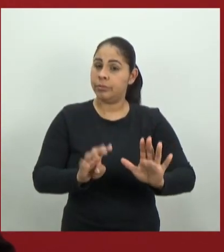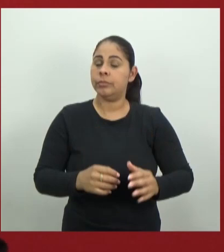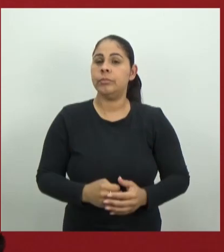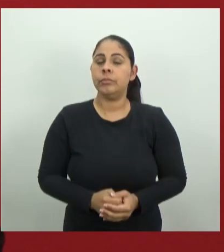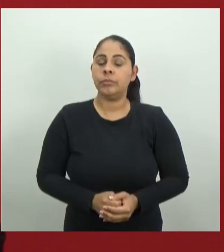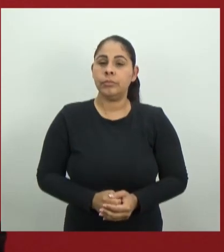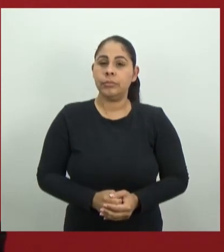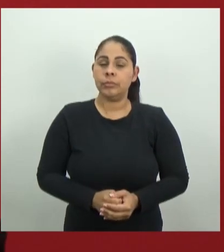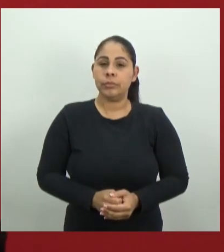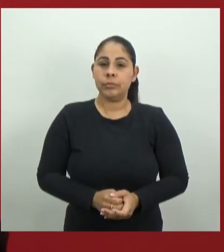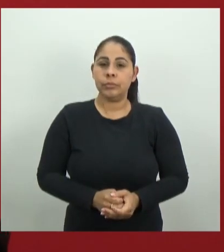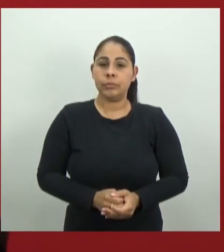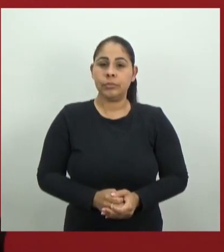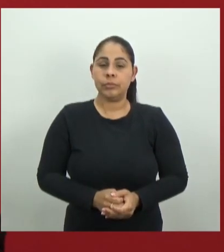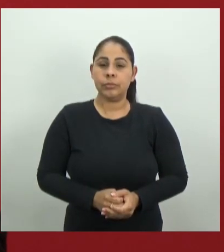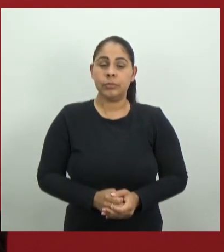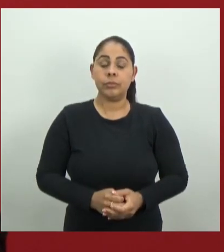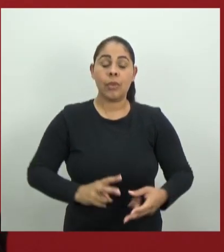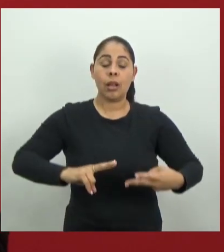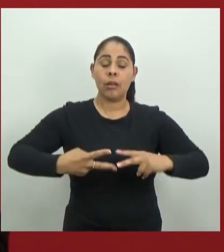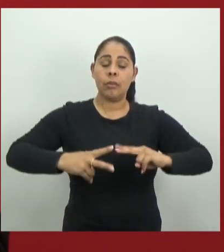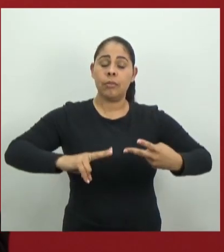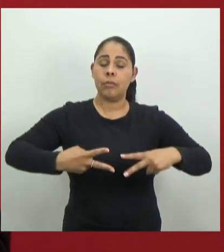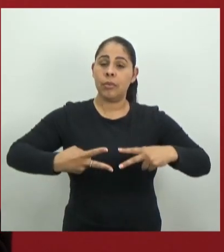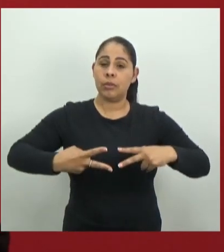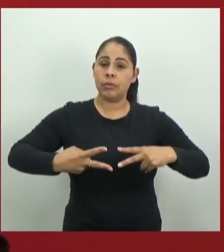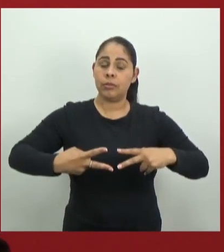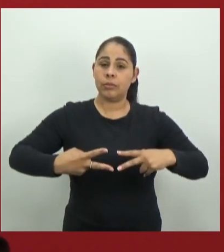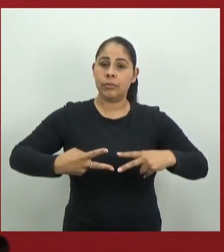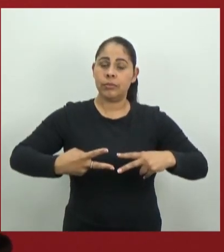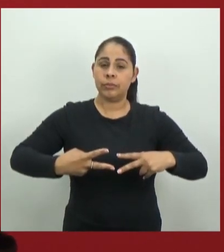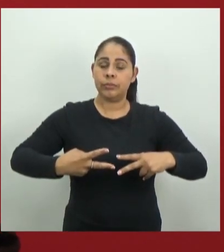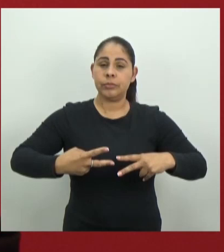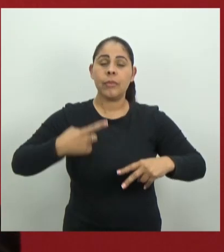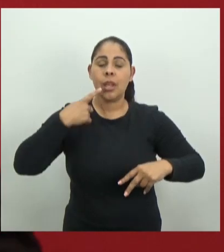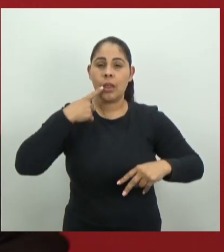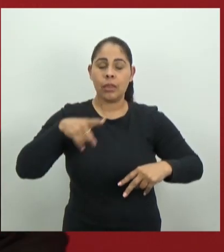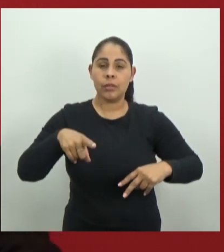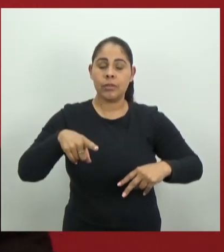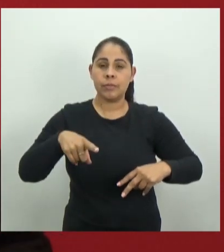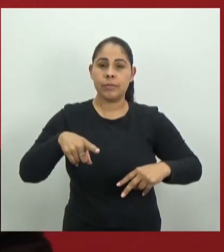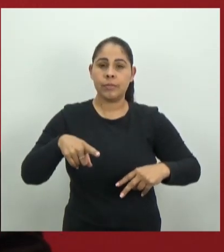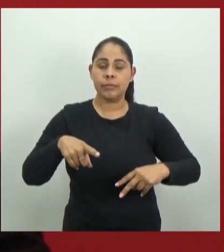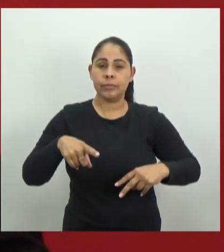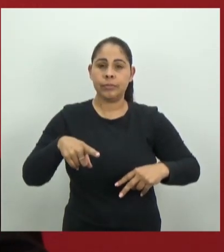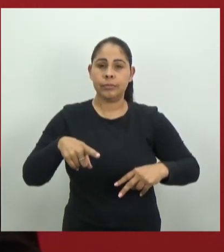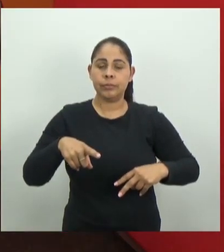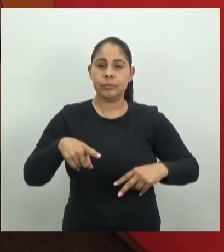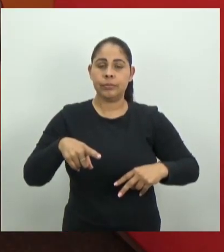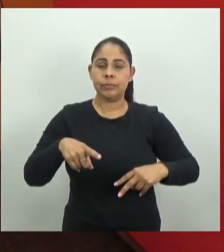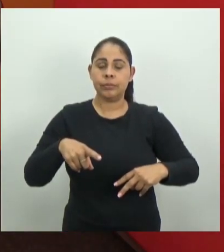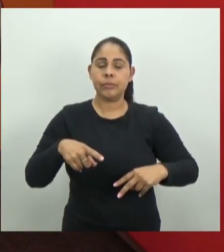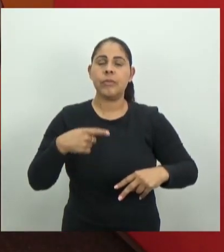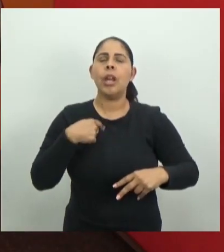Y dice el Evangelio de Marcos, y en este día os quiero